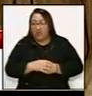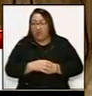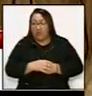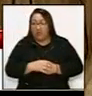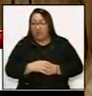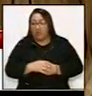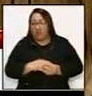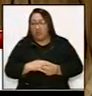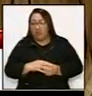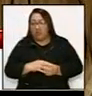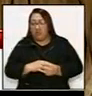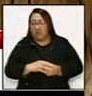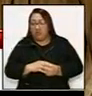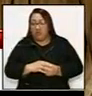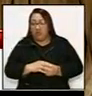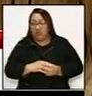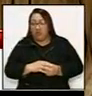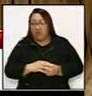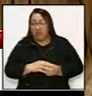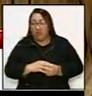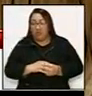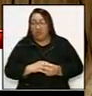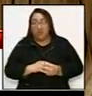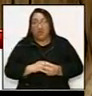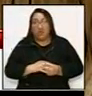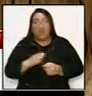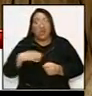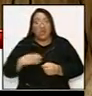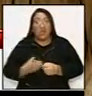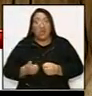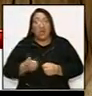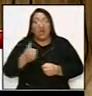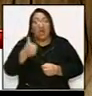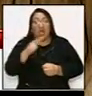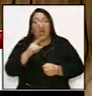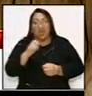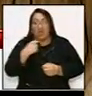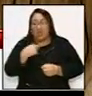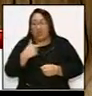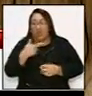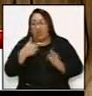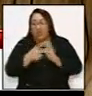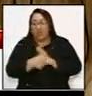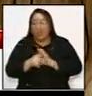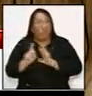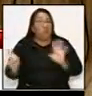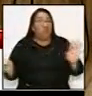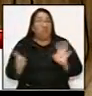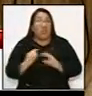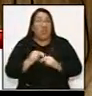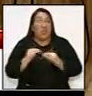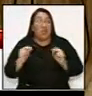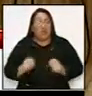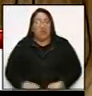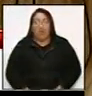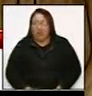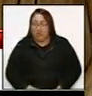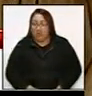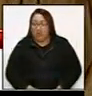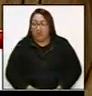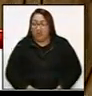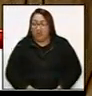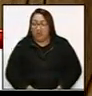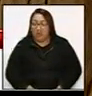suicidio. La señora Alcorte inclusive ha expresado el término de asesinato. Mejor no lleguemos a ese nivel porque